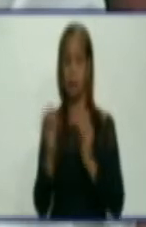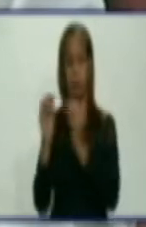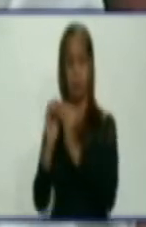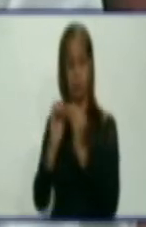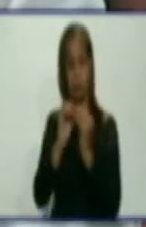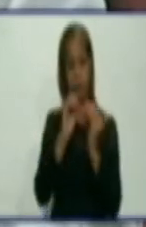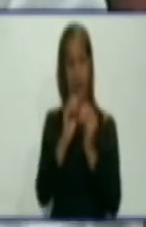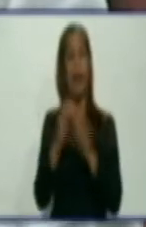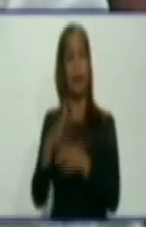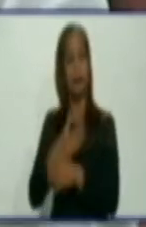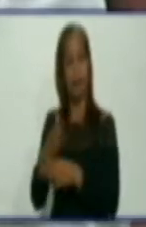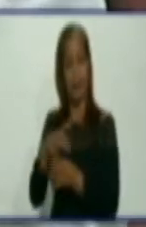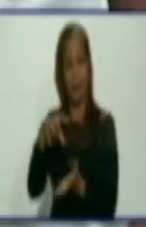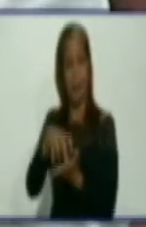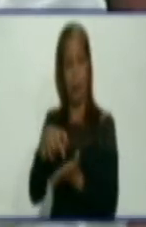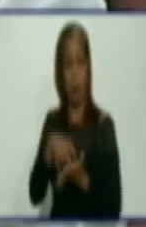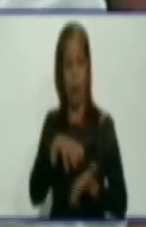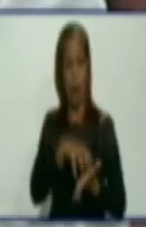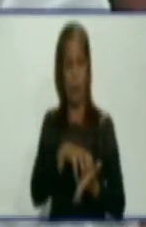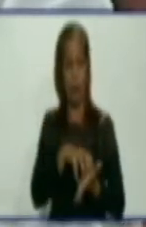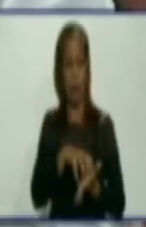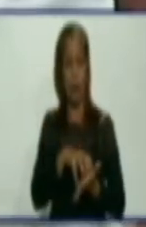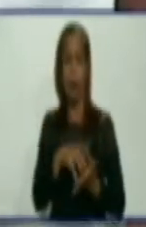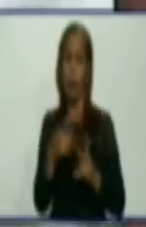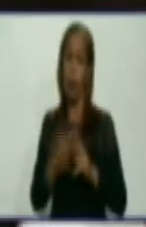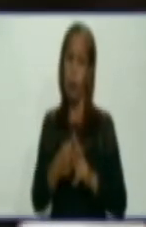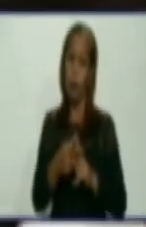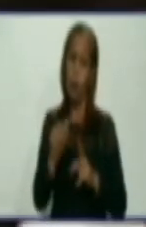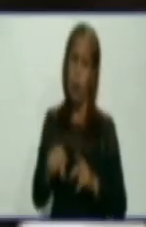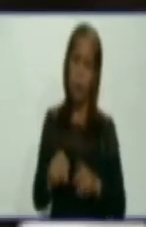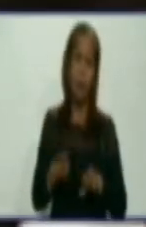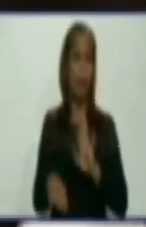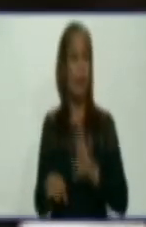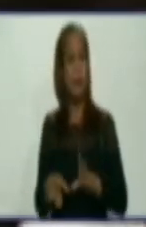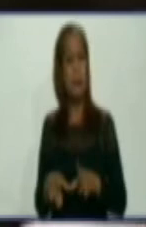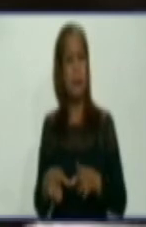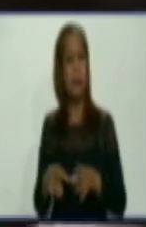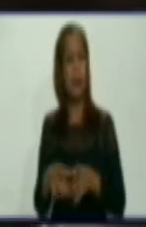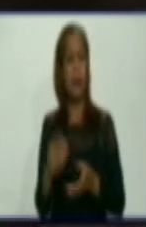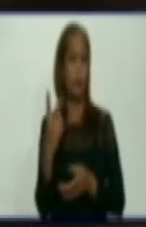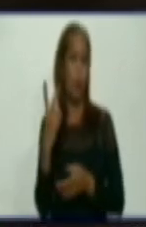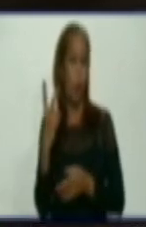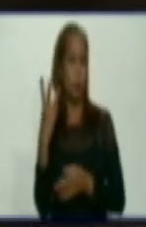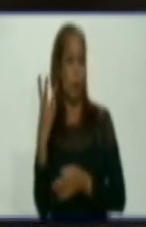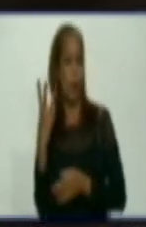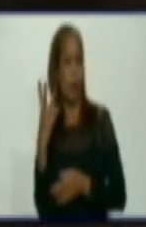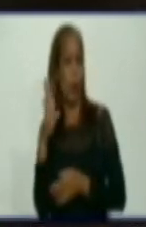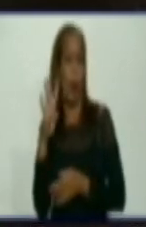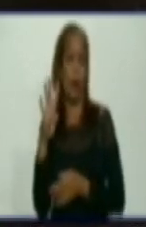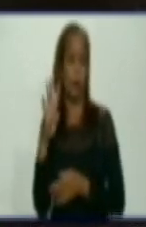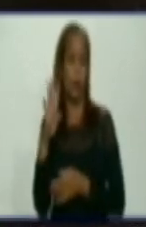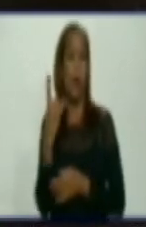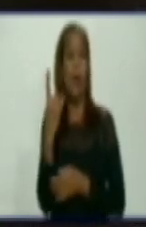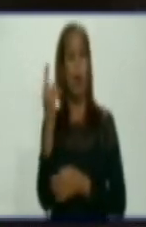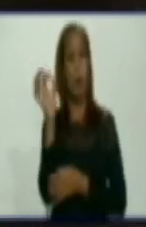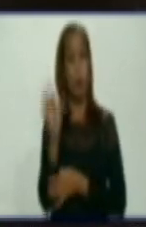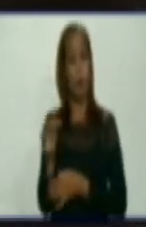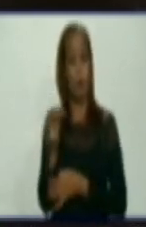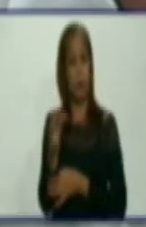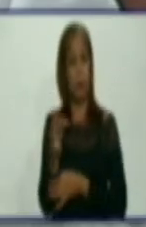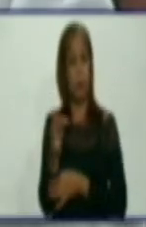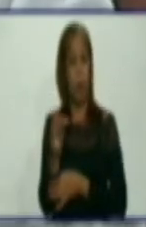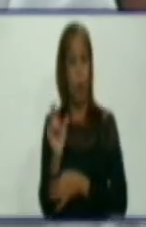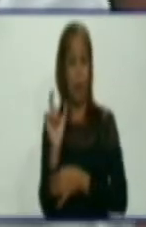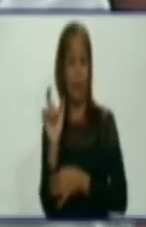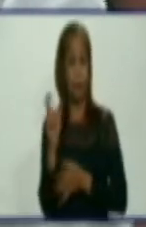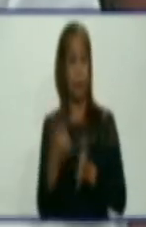Nos aparece hoy un grupo de casos en un municipio, otro grupo de casos en otro municipio. Por ejemplo, en las últimas semanas, Manzanillo no